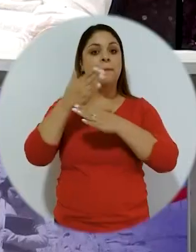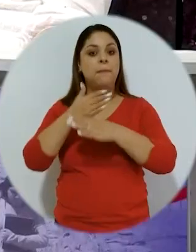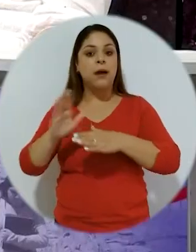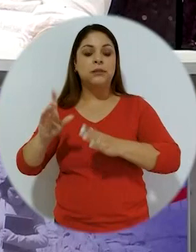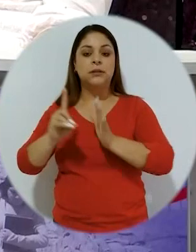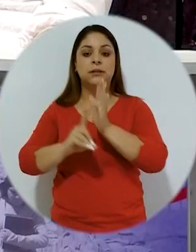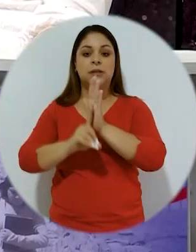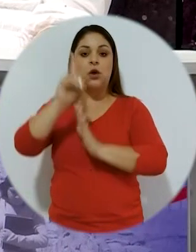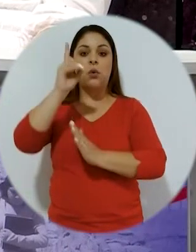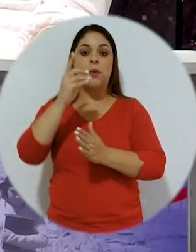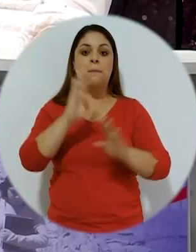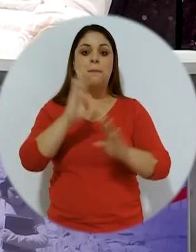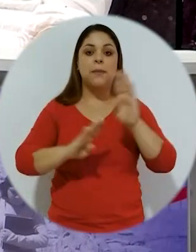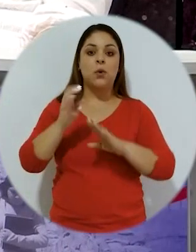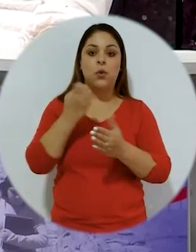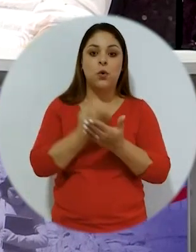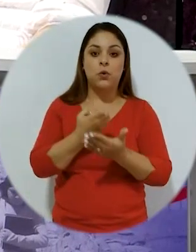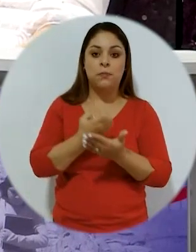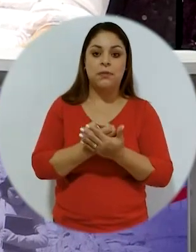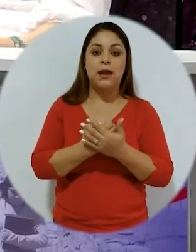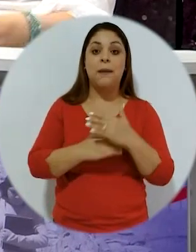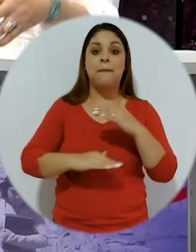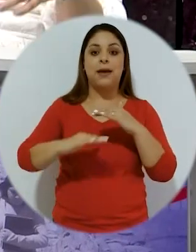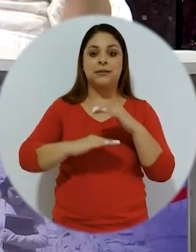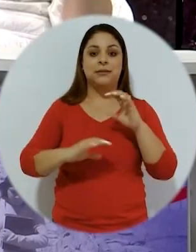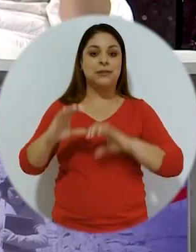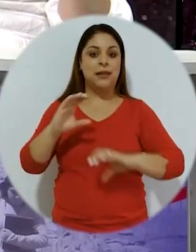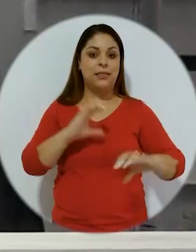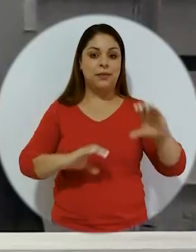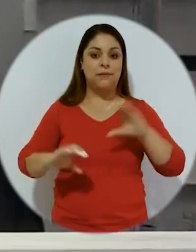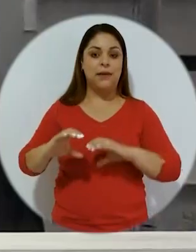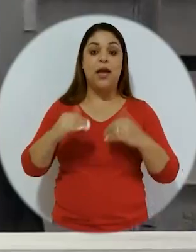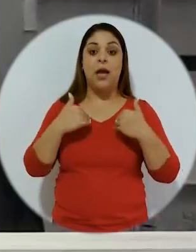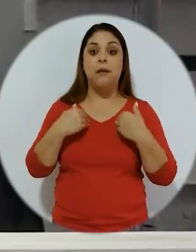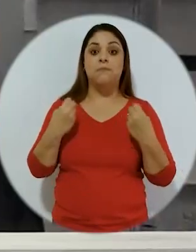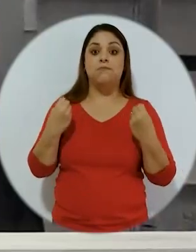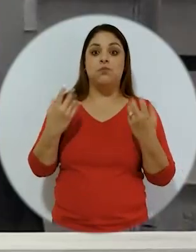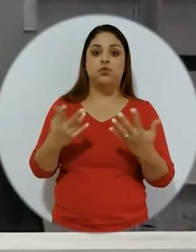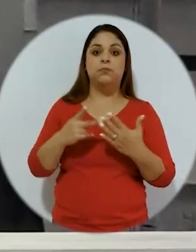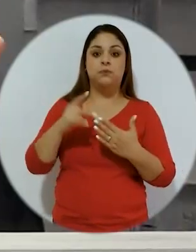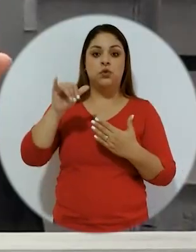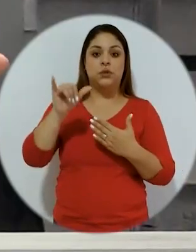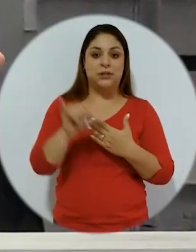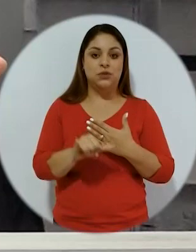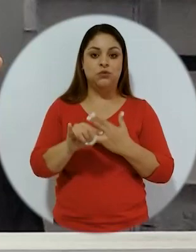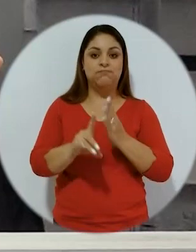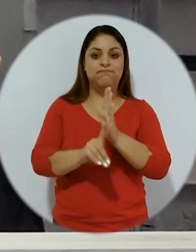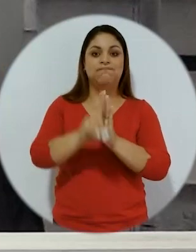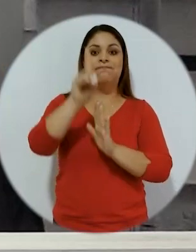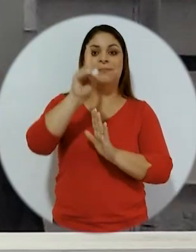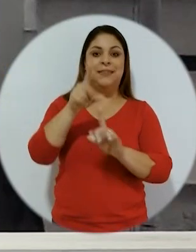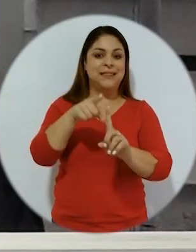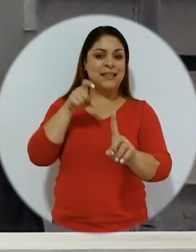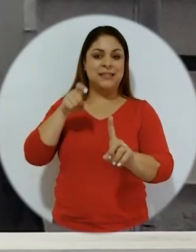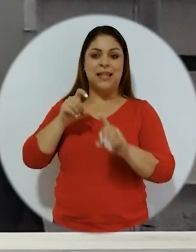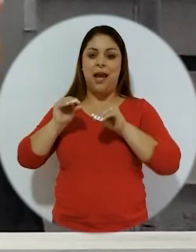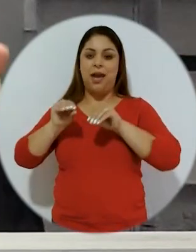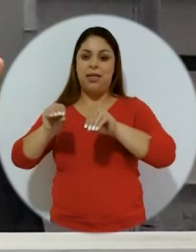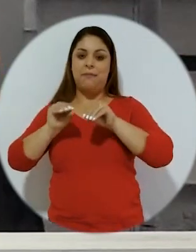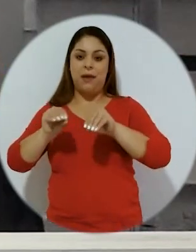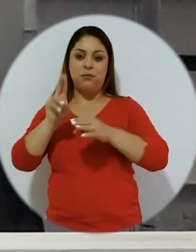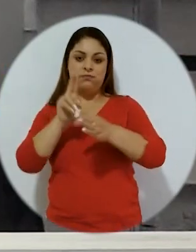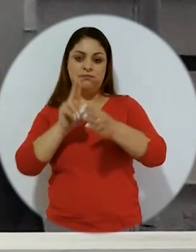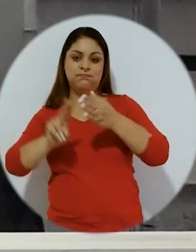de bioeconomía de base científica. Entonces, hay muchos de los proyectos que se desarrollan desde la academia que tienen toda